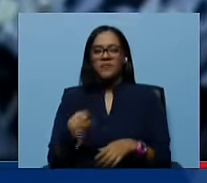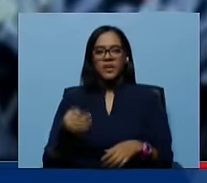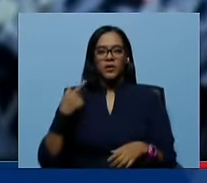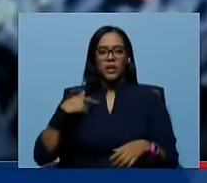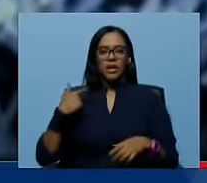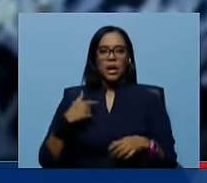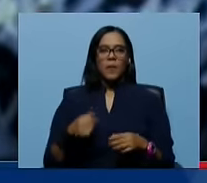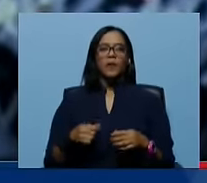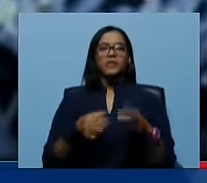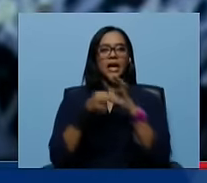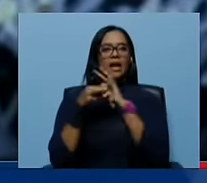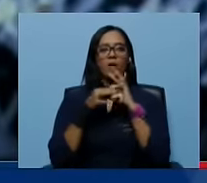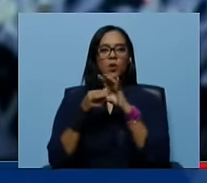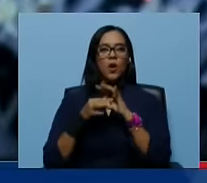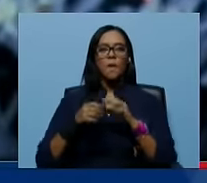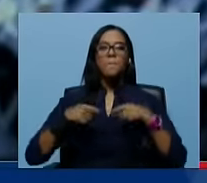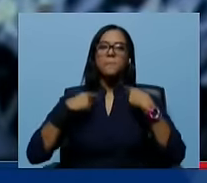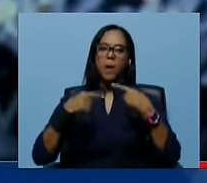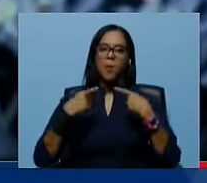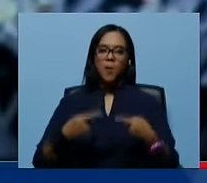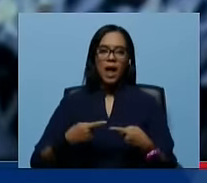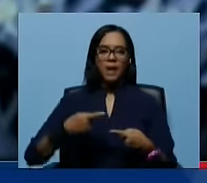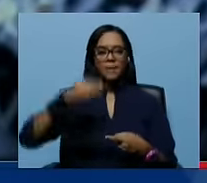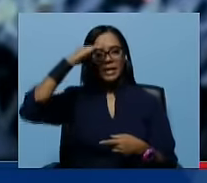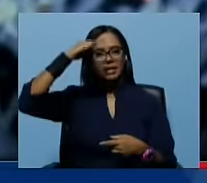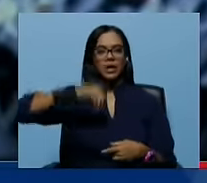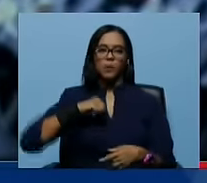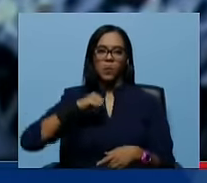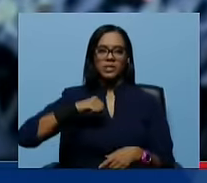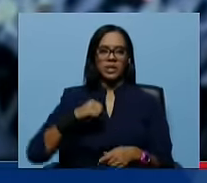tenemos y a la Unión Popular Militar Policial.